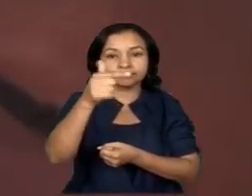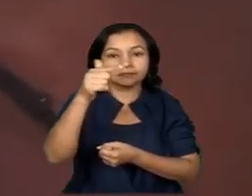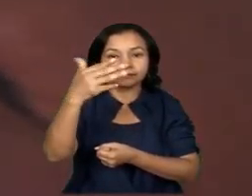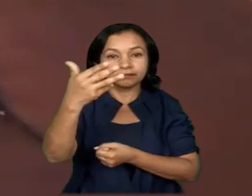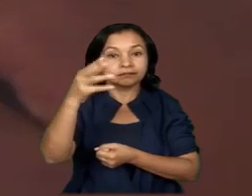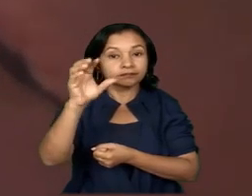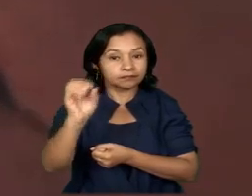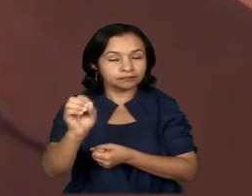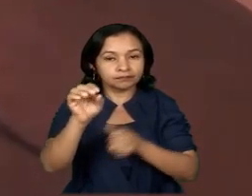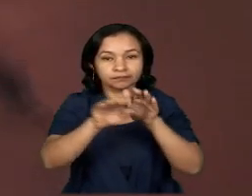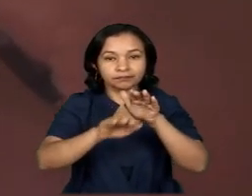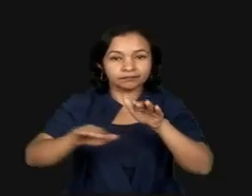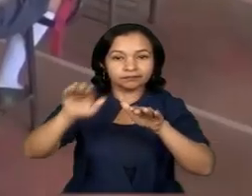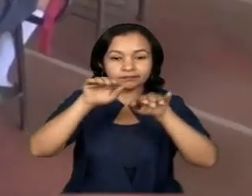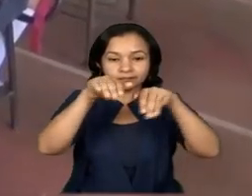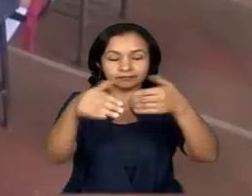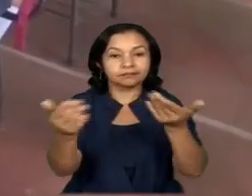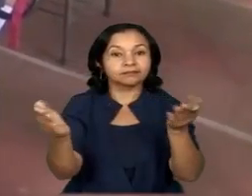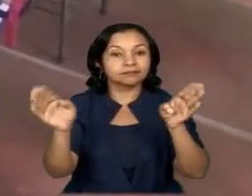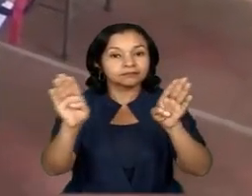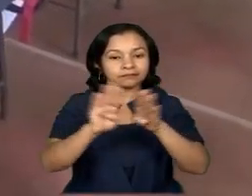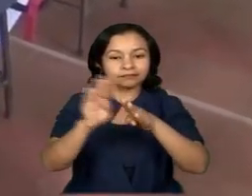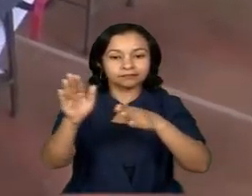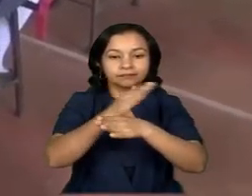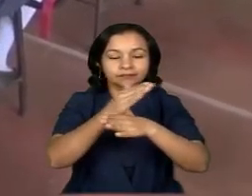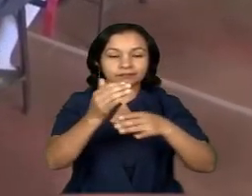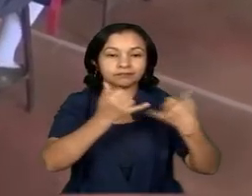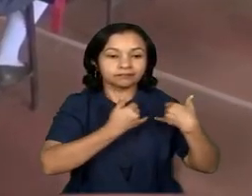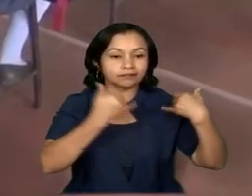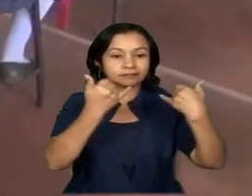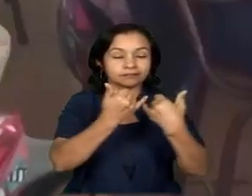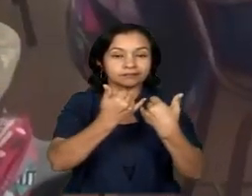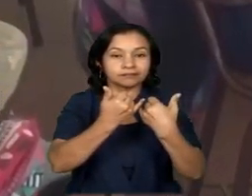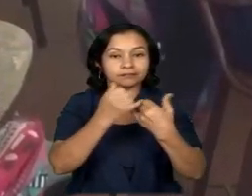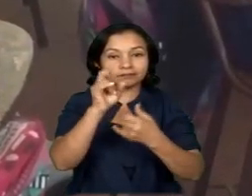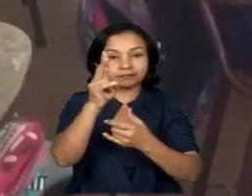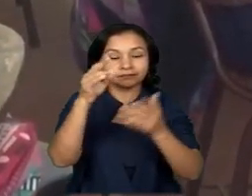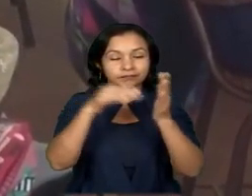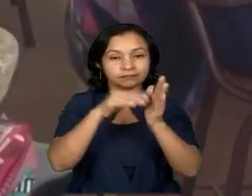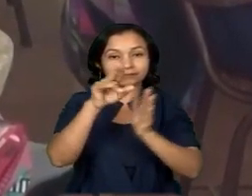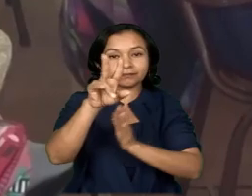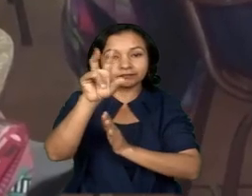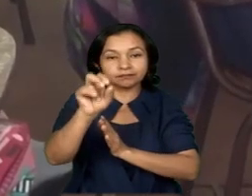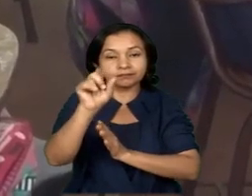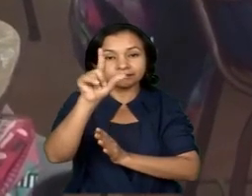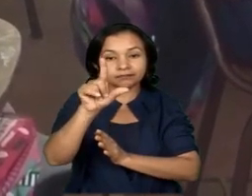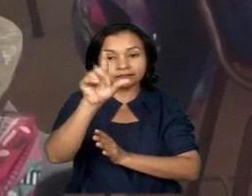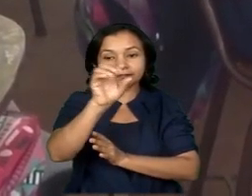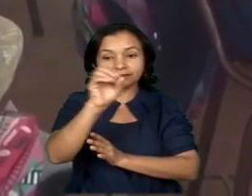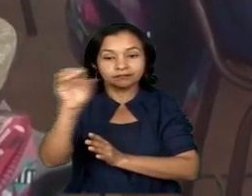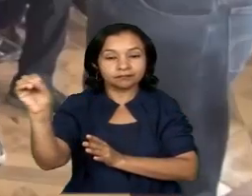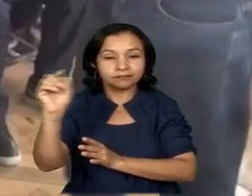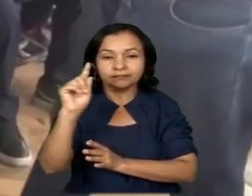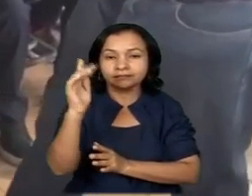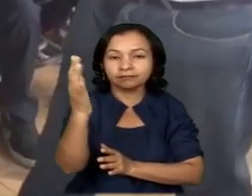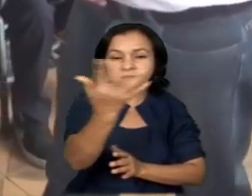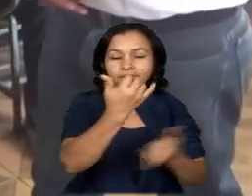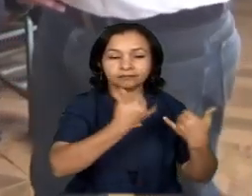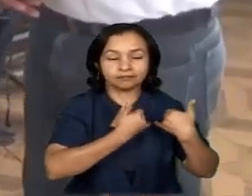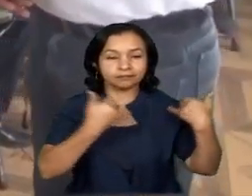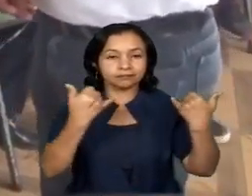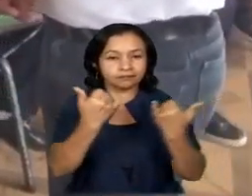aulas digitales más en diferentes institutos de secundaria. En el 2020 vamos a tener el 100% de todos los institutos de